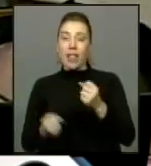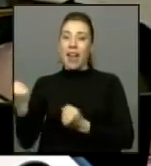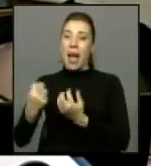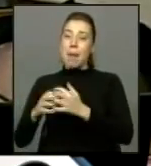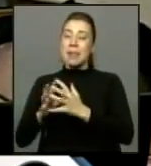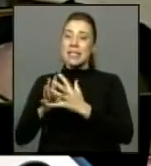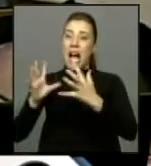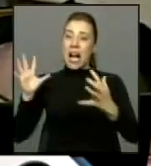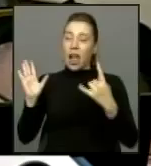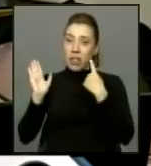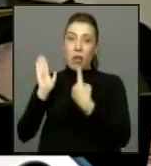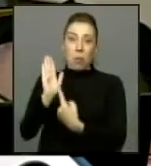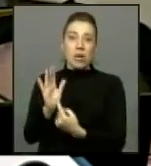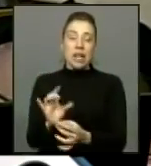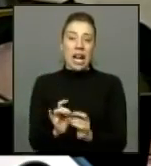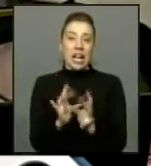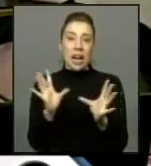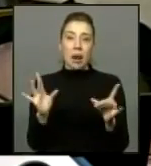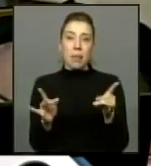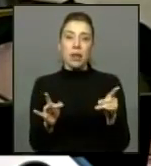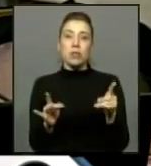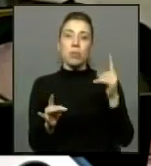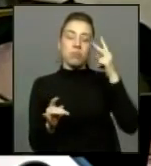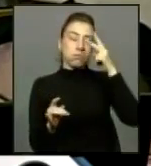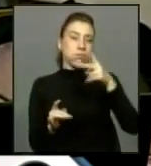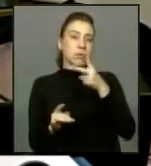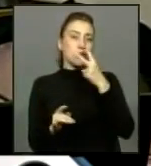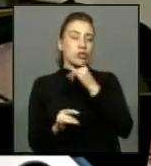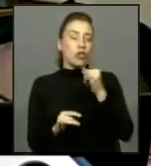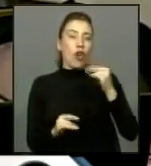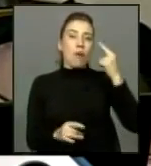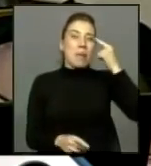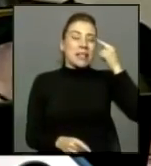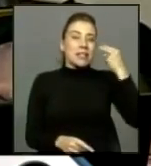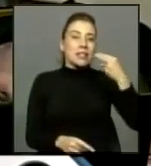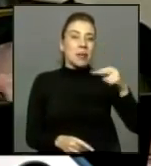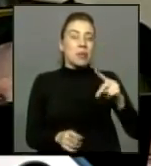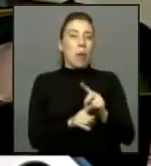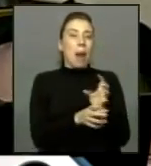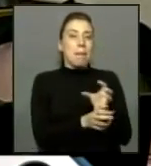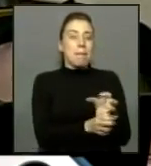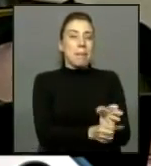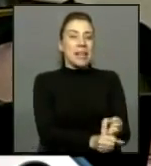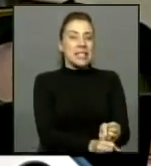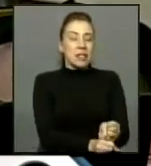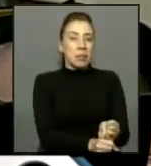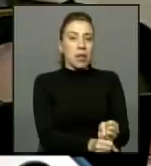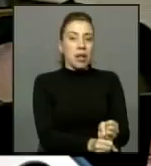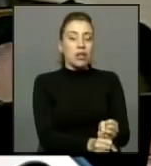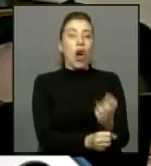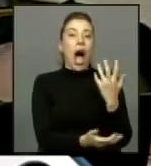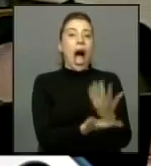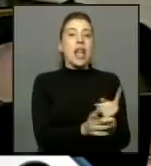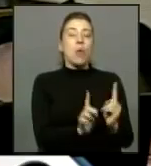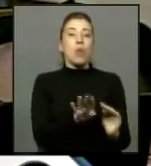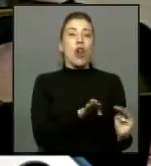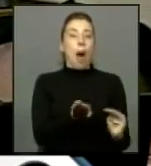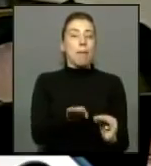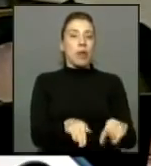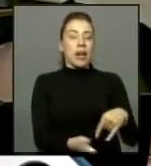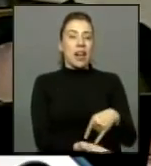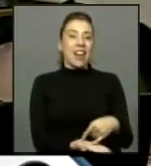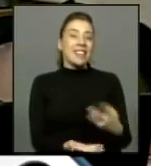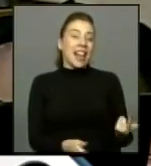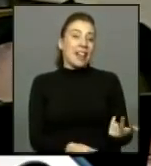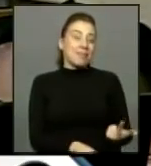empresariado demuestra una vez más su conciencia de clase y sus presiones, desgraciadamente, encuentran eco en este Parlamento. Por